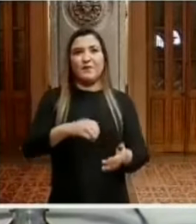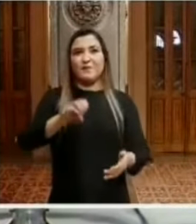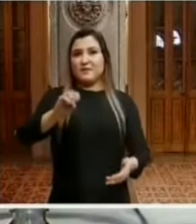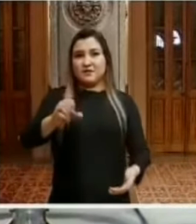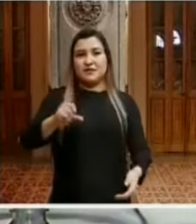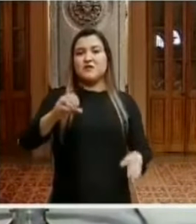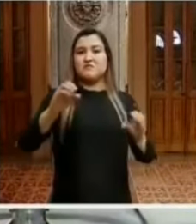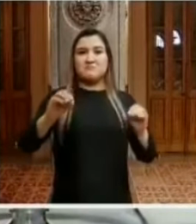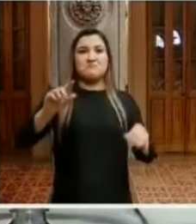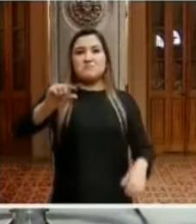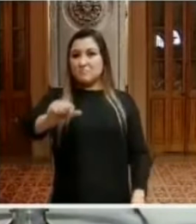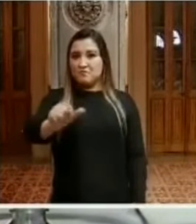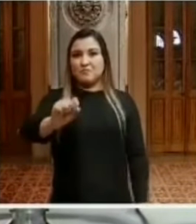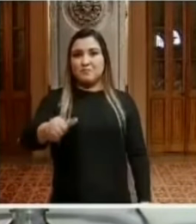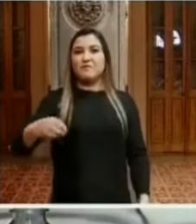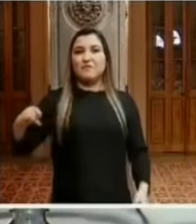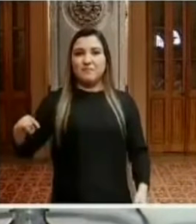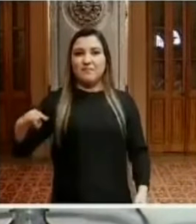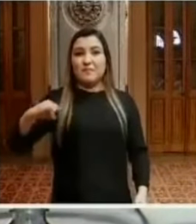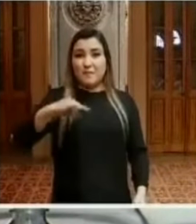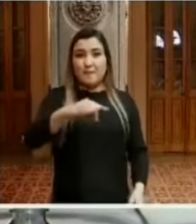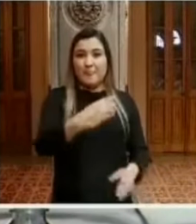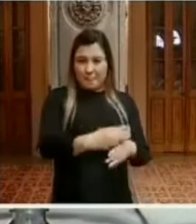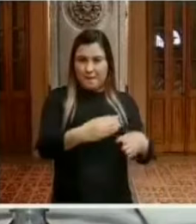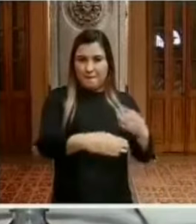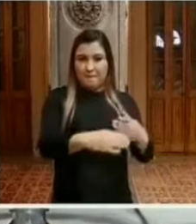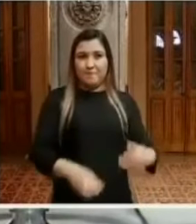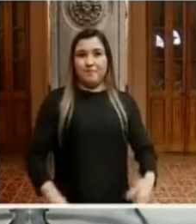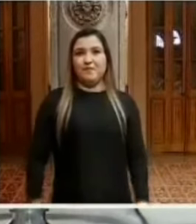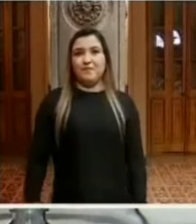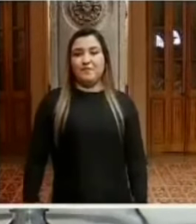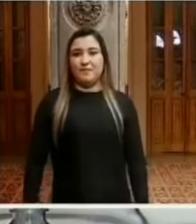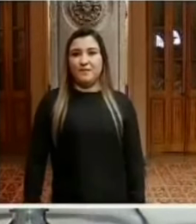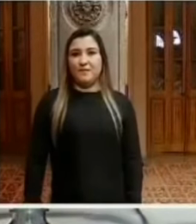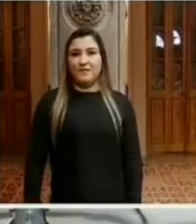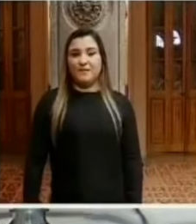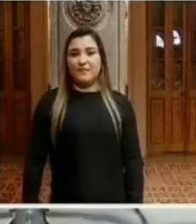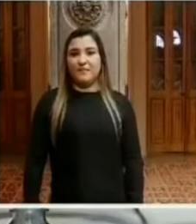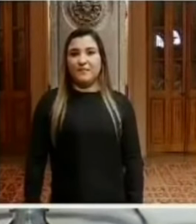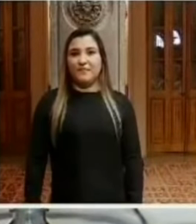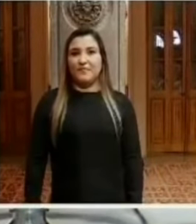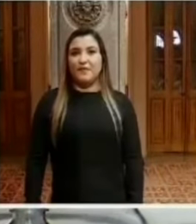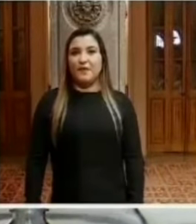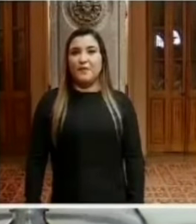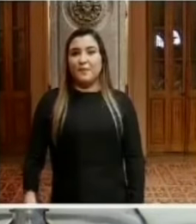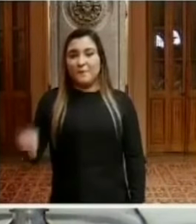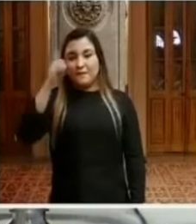una ruta, recojan las enfermeras, los intendentes y pasen y los lleven